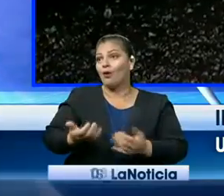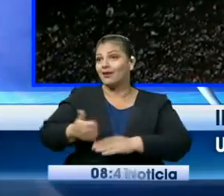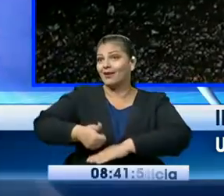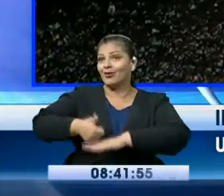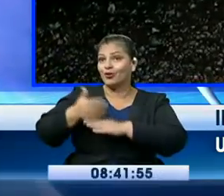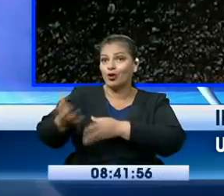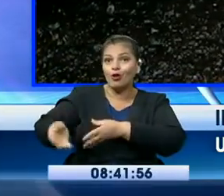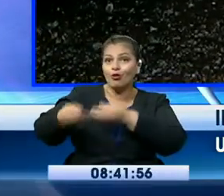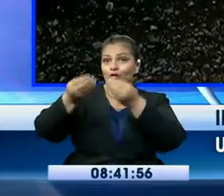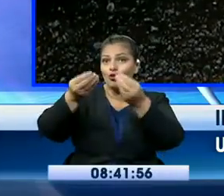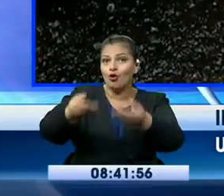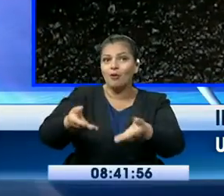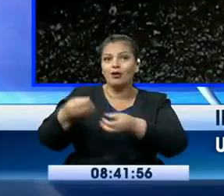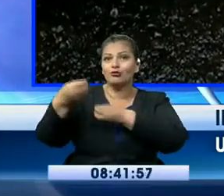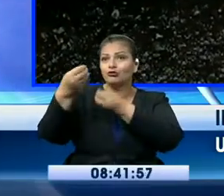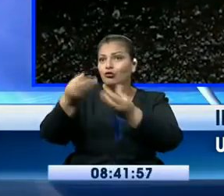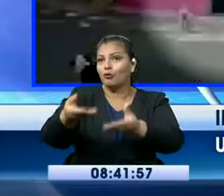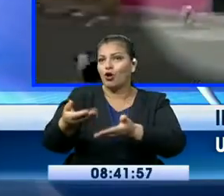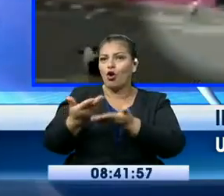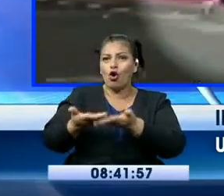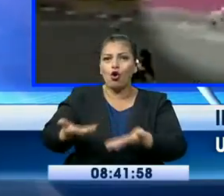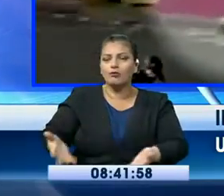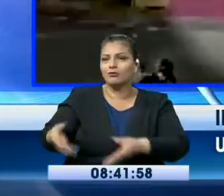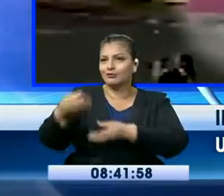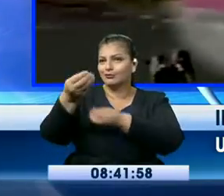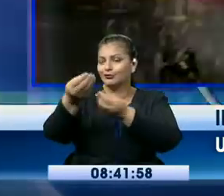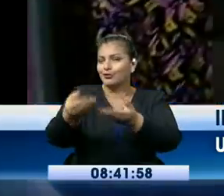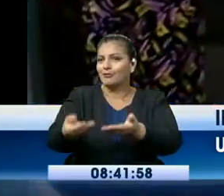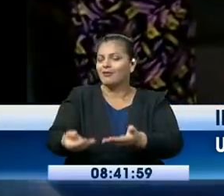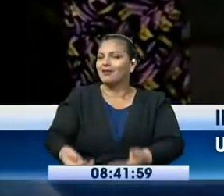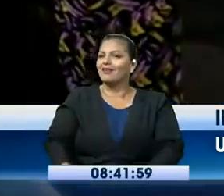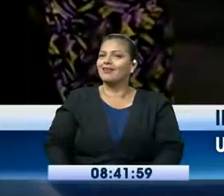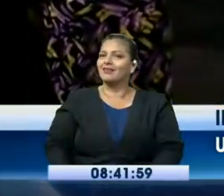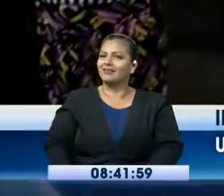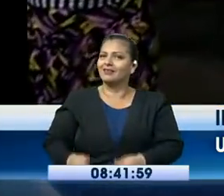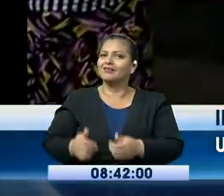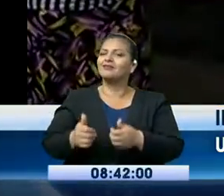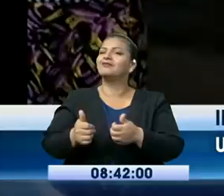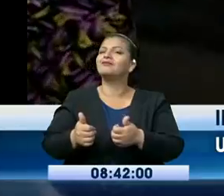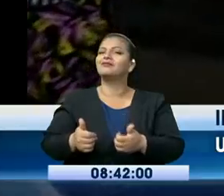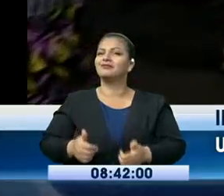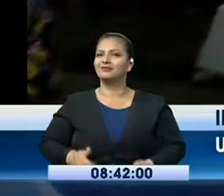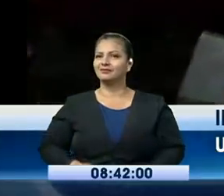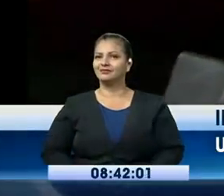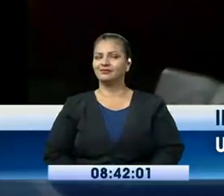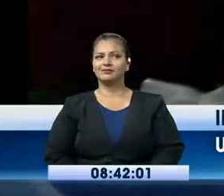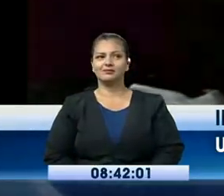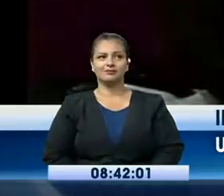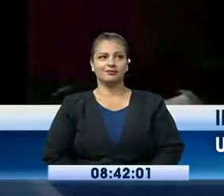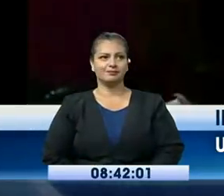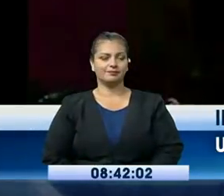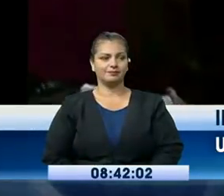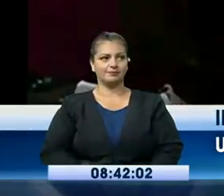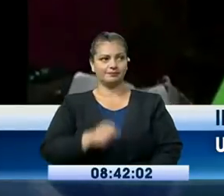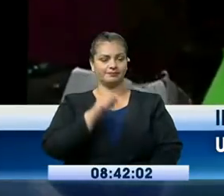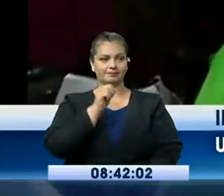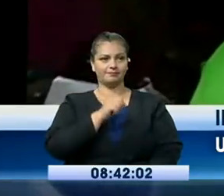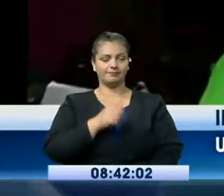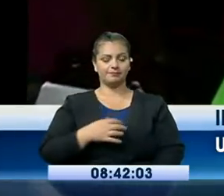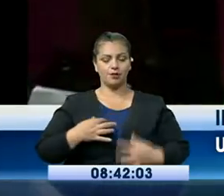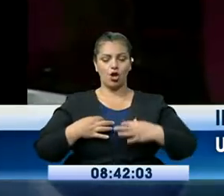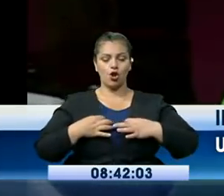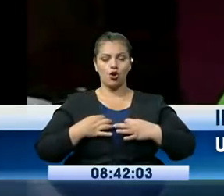lo que cargan puesto es lo que el vecindario les ha regalado hasta el momento así es estamos totalmente en la